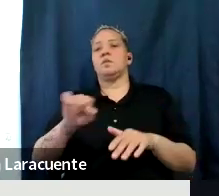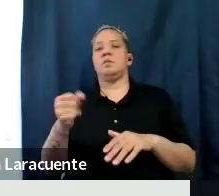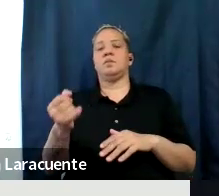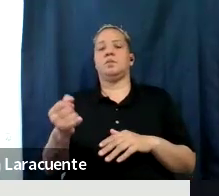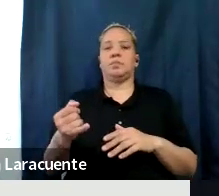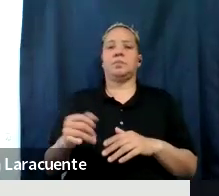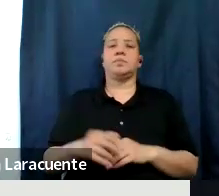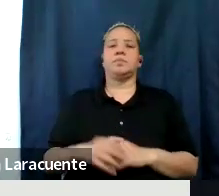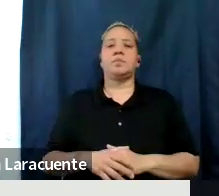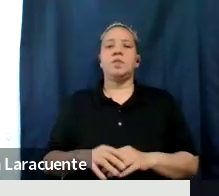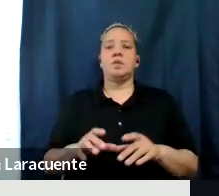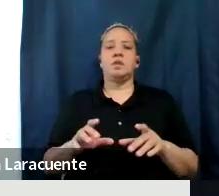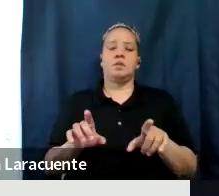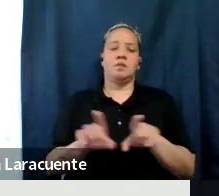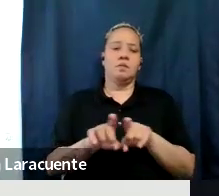en parte por hacer,